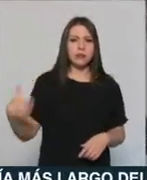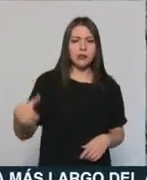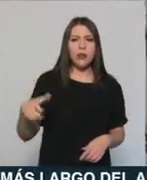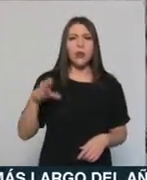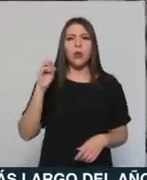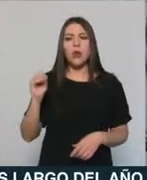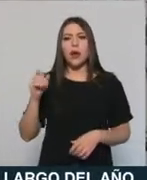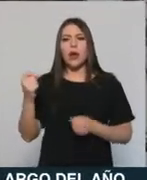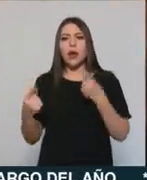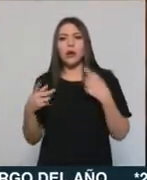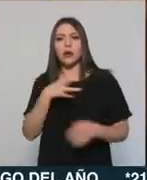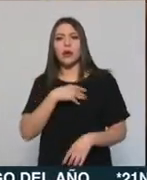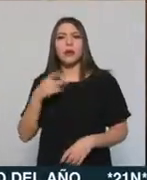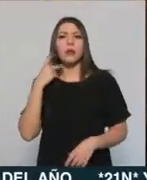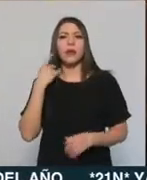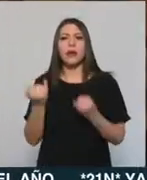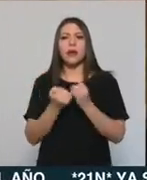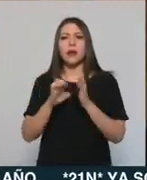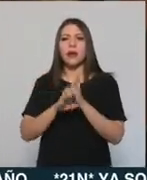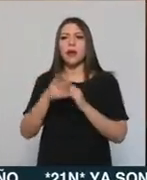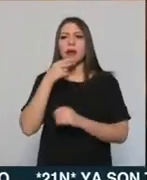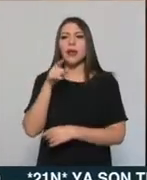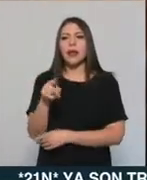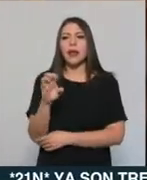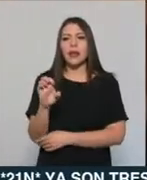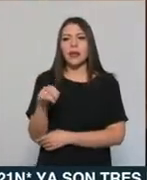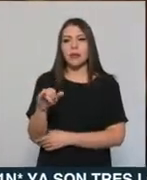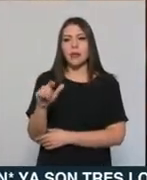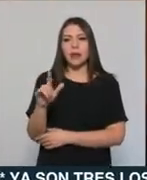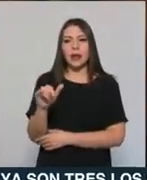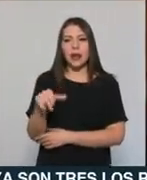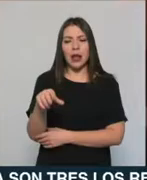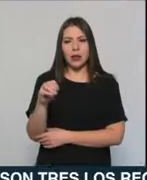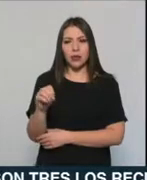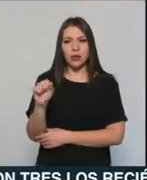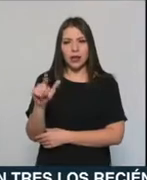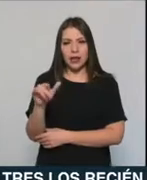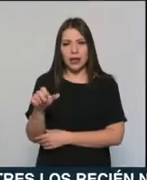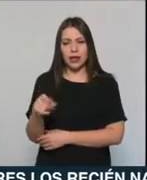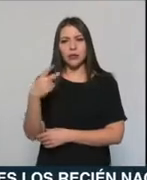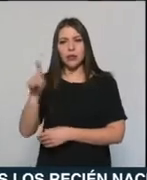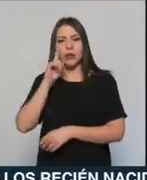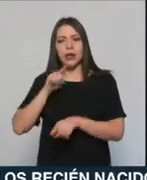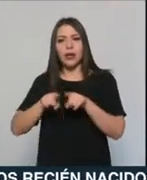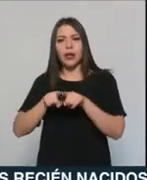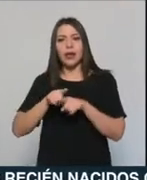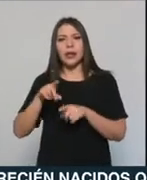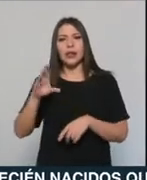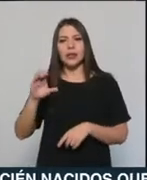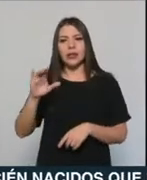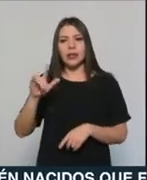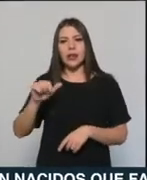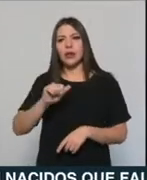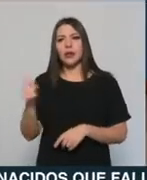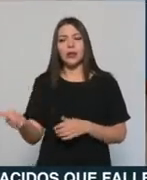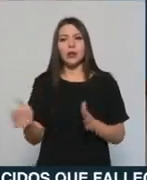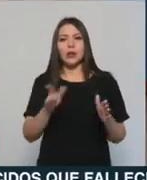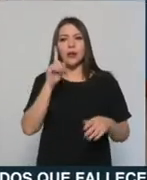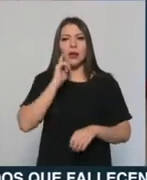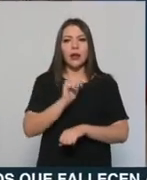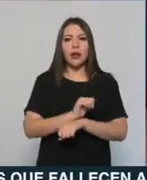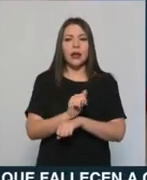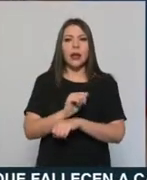hijos de políticos como Emiliano Salinas y su hermana Cecilia Salinas, así como la actriz Allison Mack, conocida por